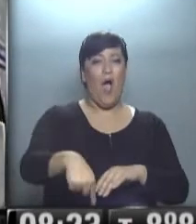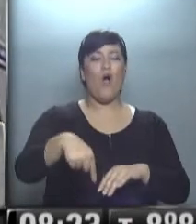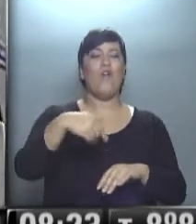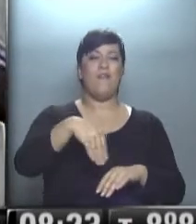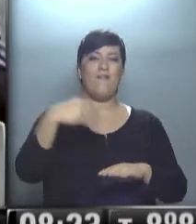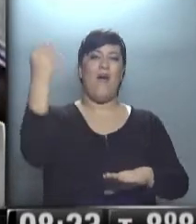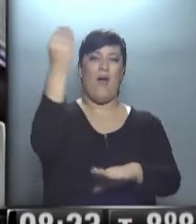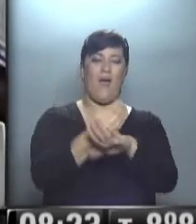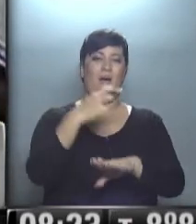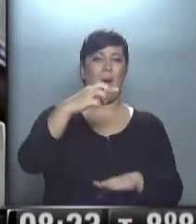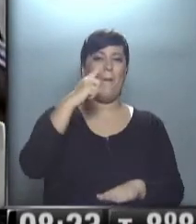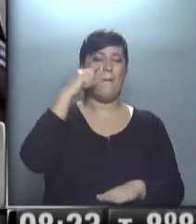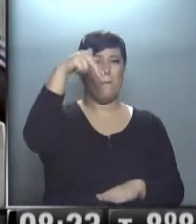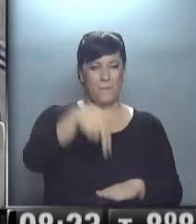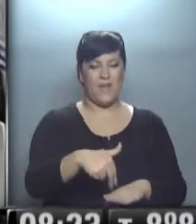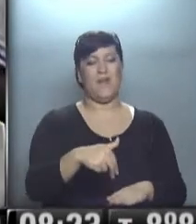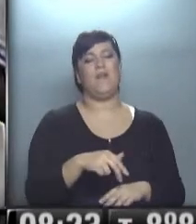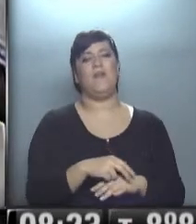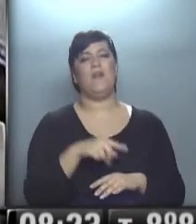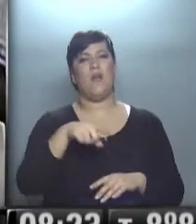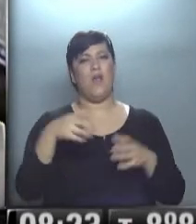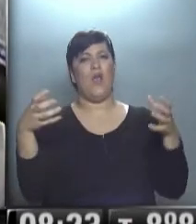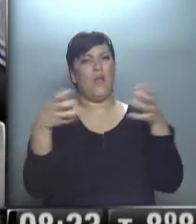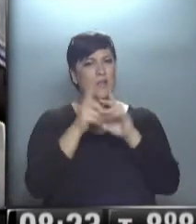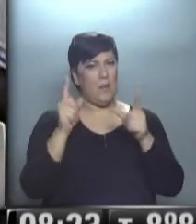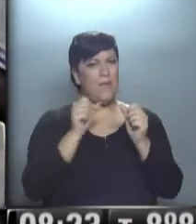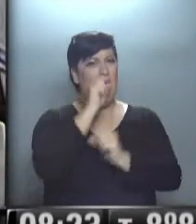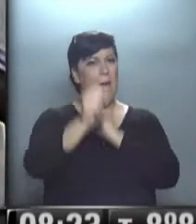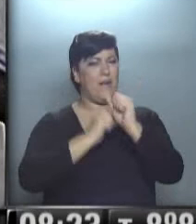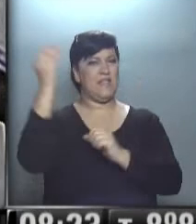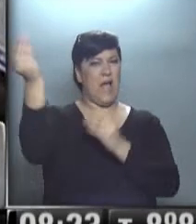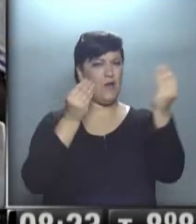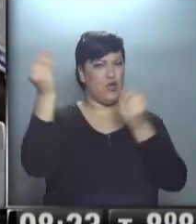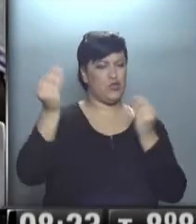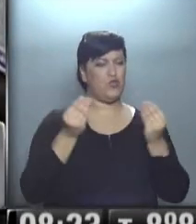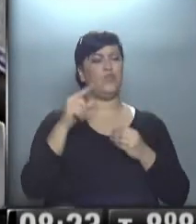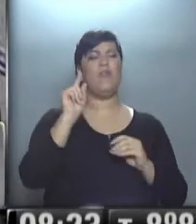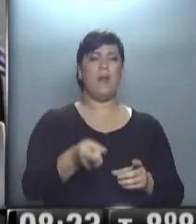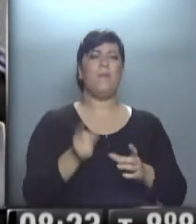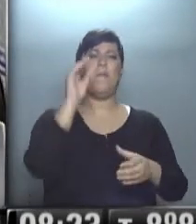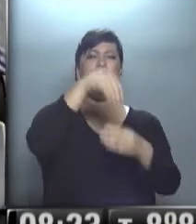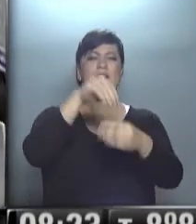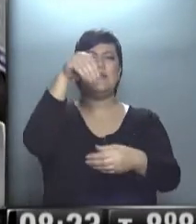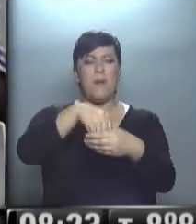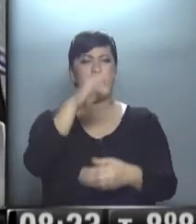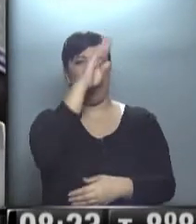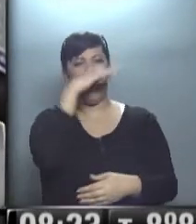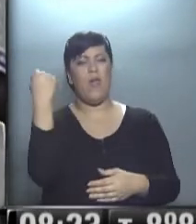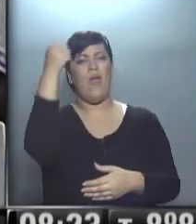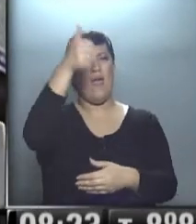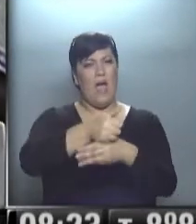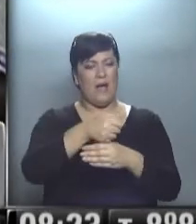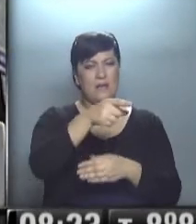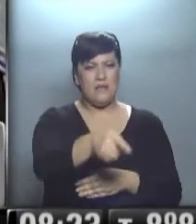sin fin en el día de la fecha con una delegación nutrida tener la participación activa por parte de la presidenta en un